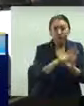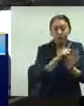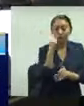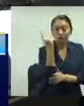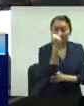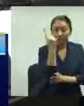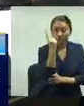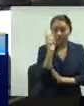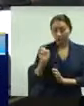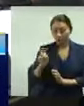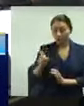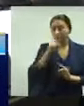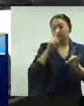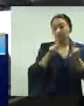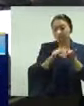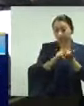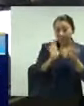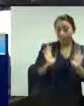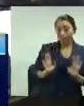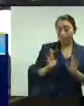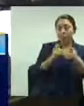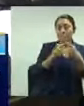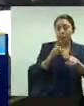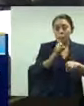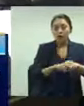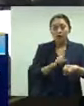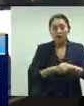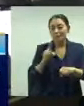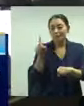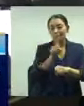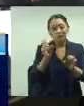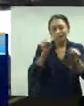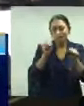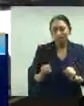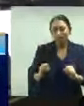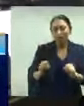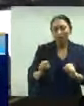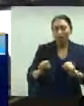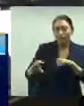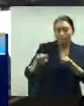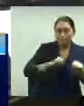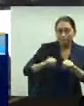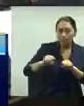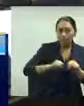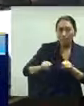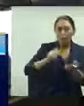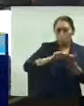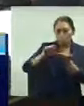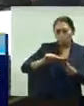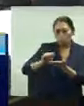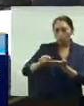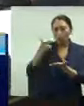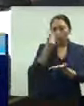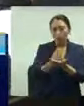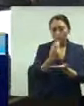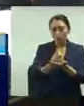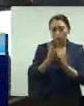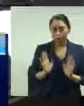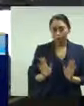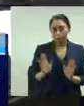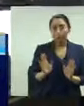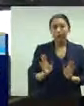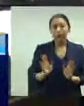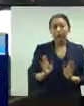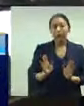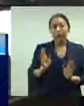a veces en el momento pues la temporalidad no permite la ejecución, y como al final todos estamos claros en que no es solucionarlo con una